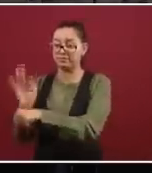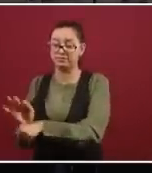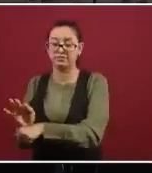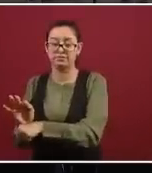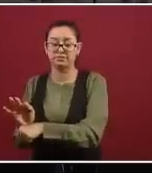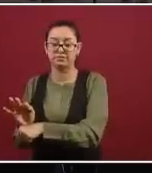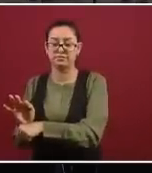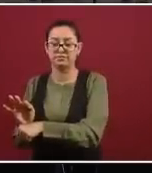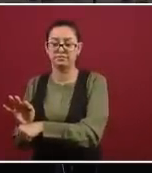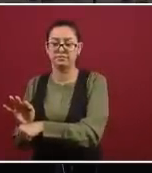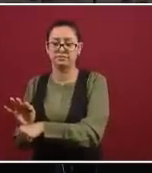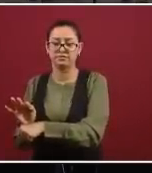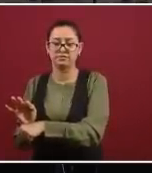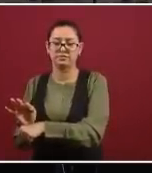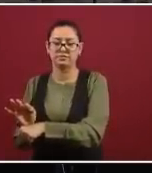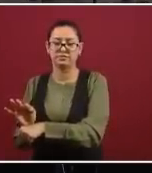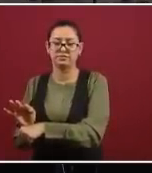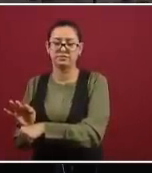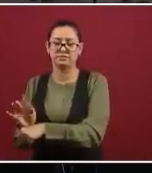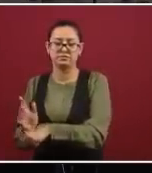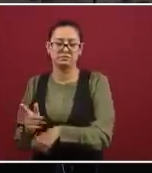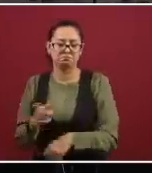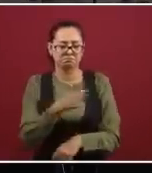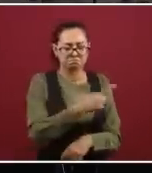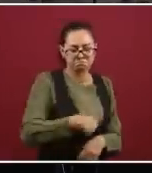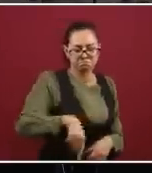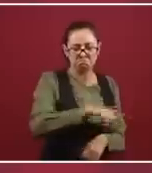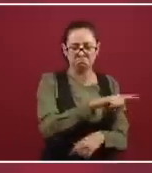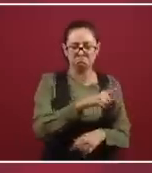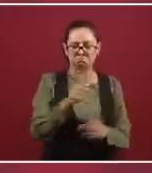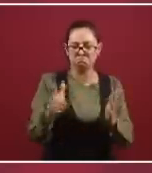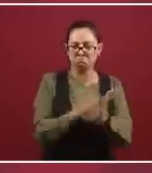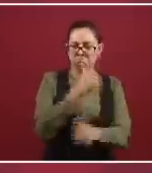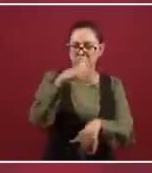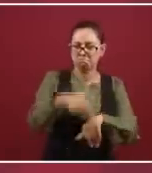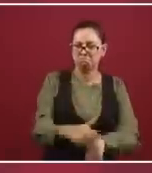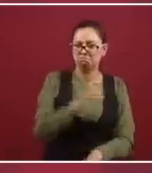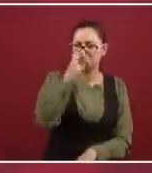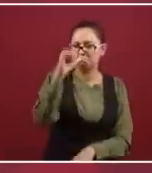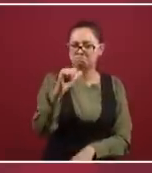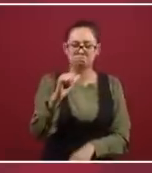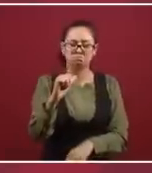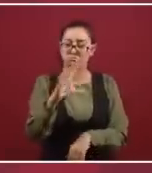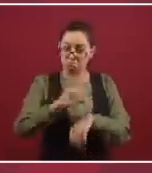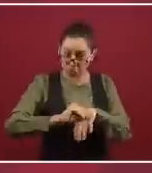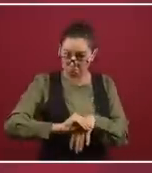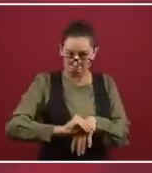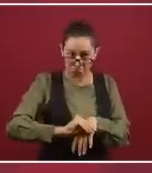permita la ilegalidad, que no se permita